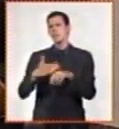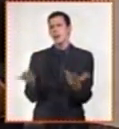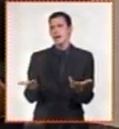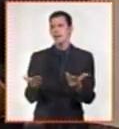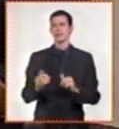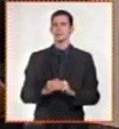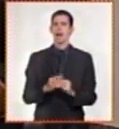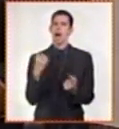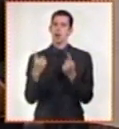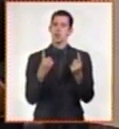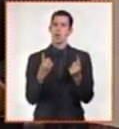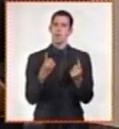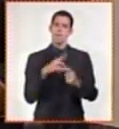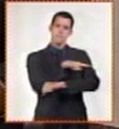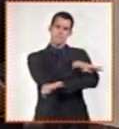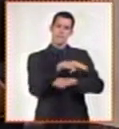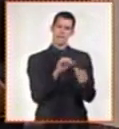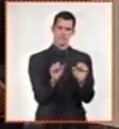24,3% en